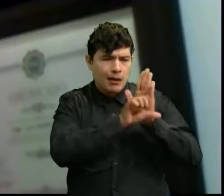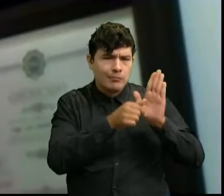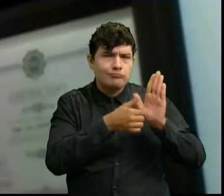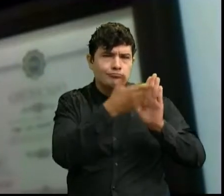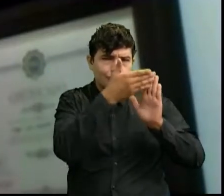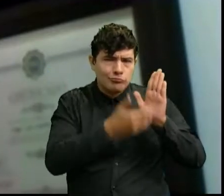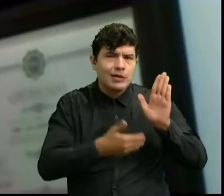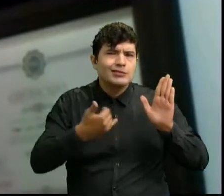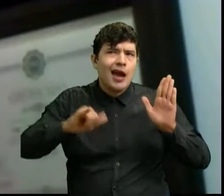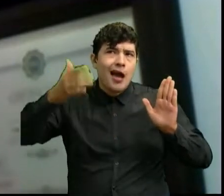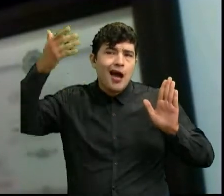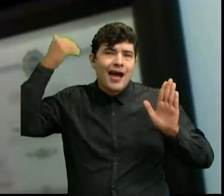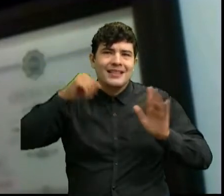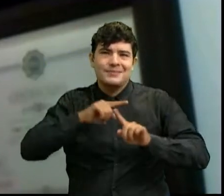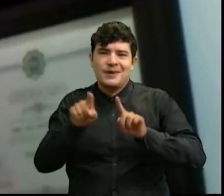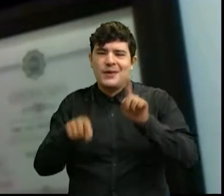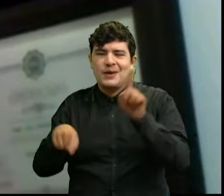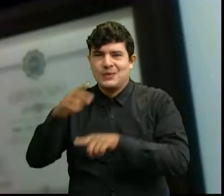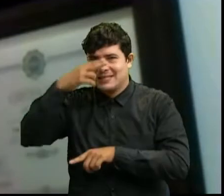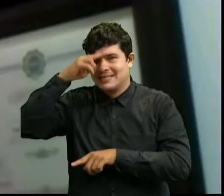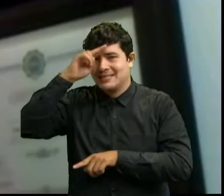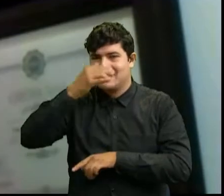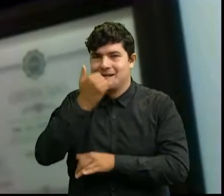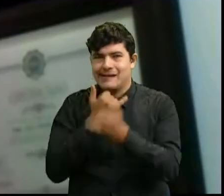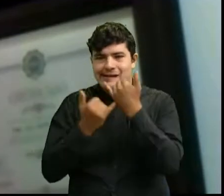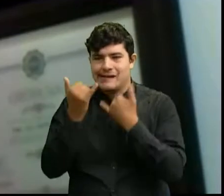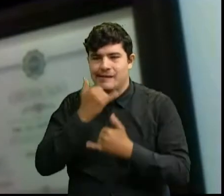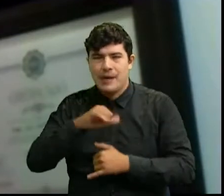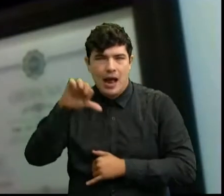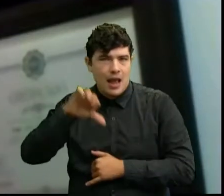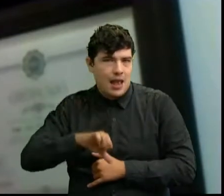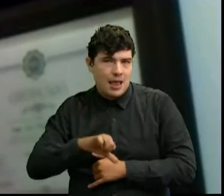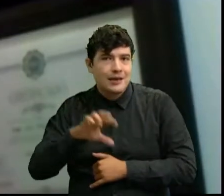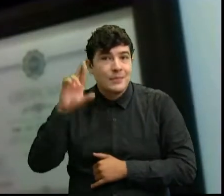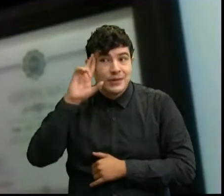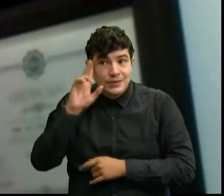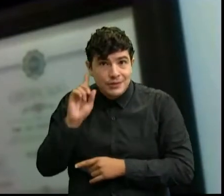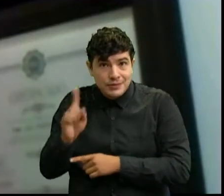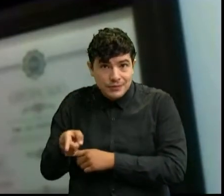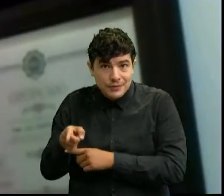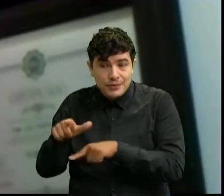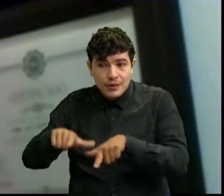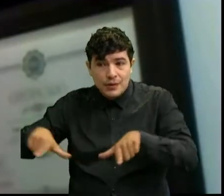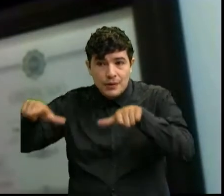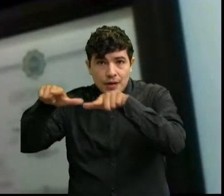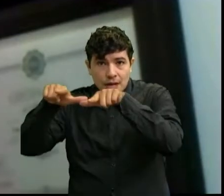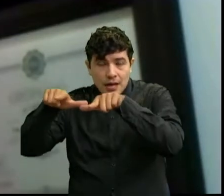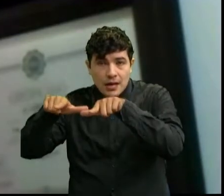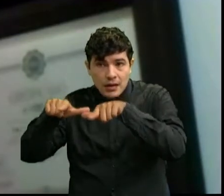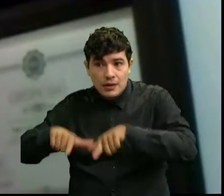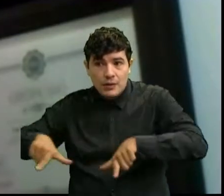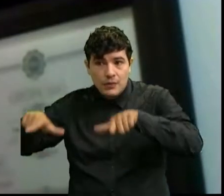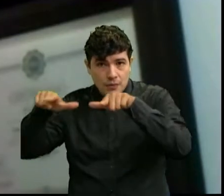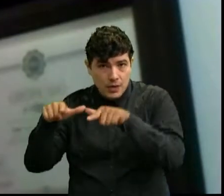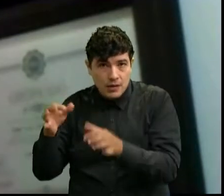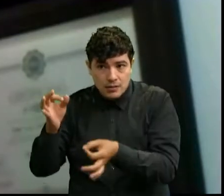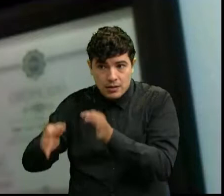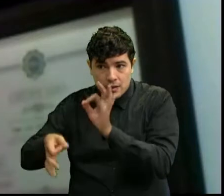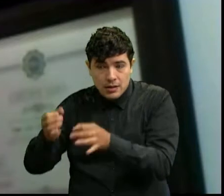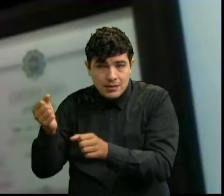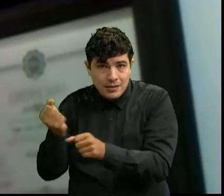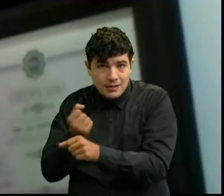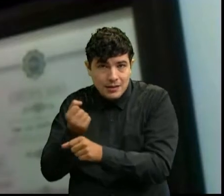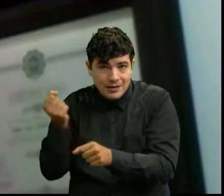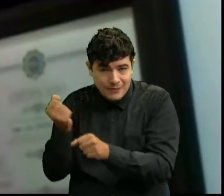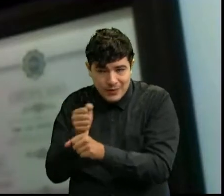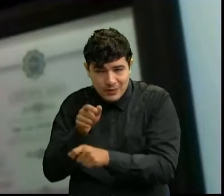señalaba, sin embargo había interpretaciones que no correspondían y la Sala de Casación Laboral ya ha venido sosteniendo que